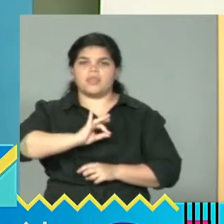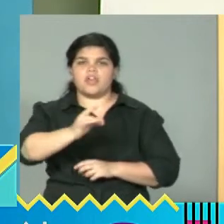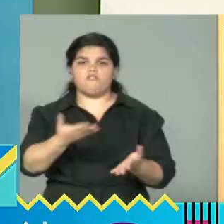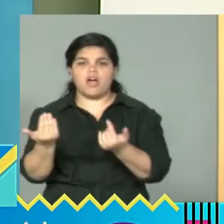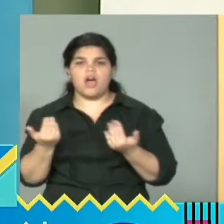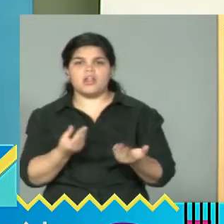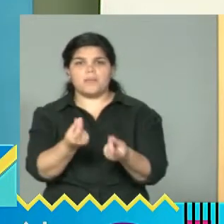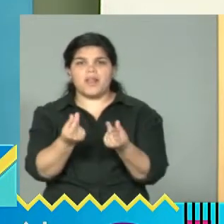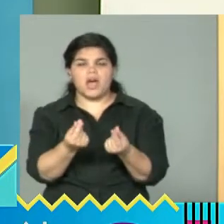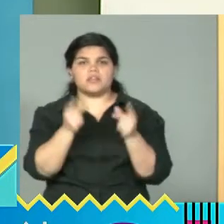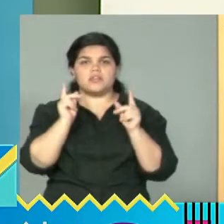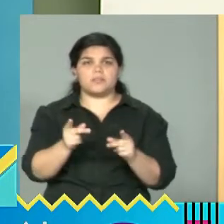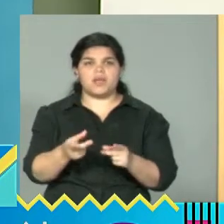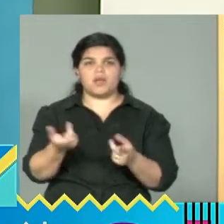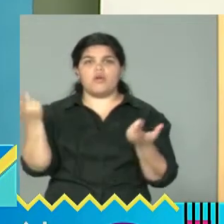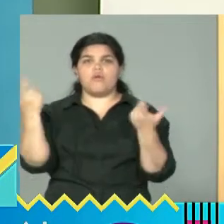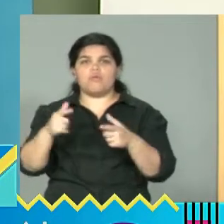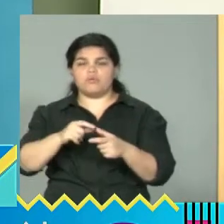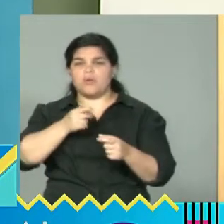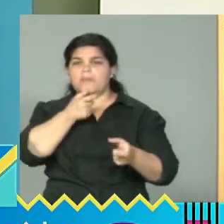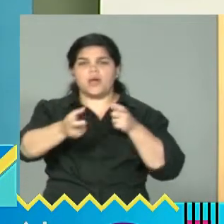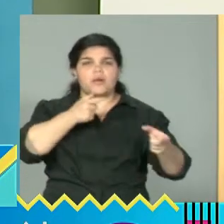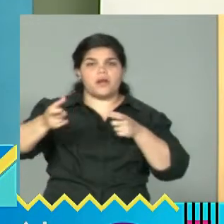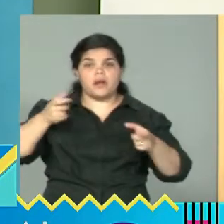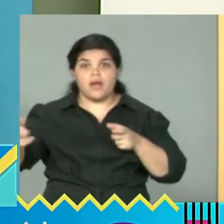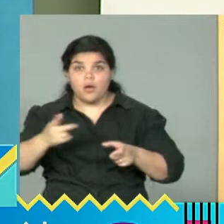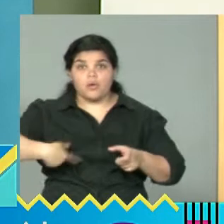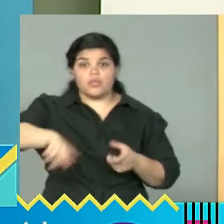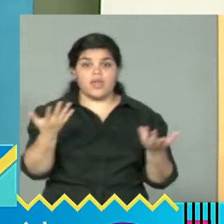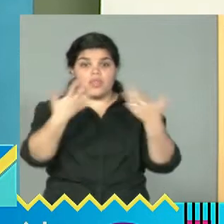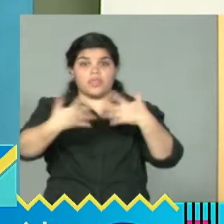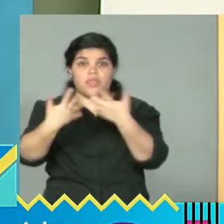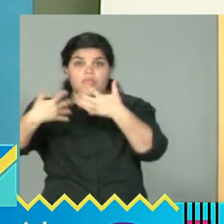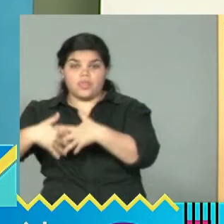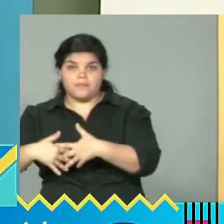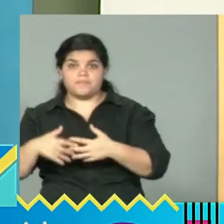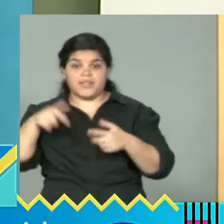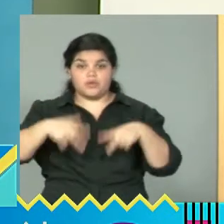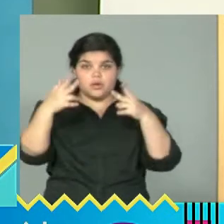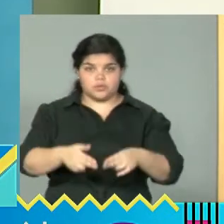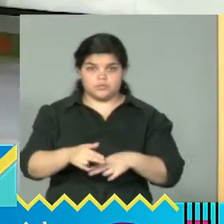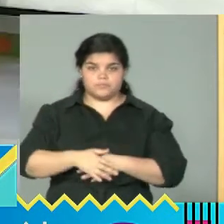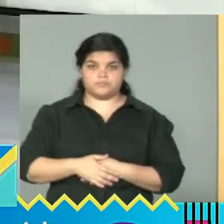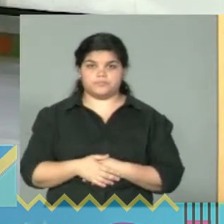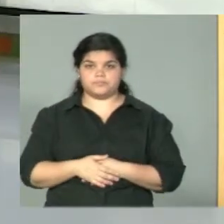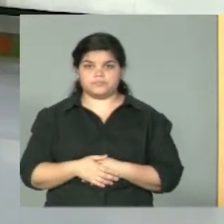gasto público, el Fondo Monetario, palabras sueltas que le vamos encontrando ciertas relaciones. Nos vamos a un corte y enseguida volvemos con más.